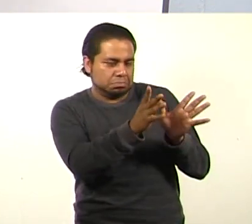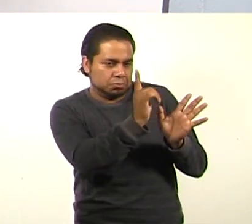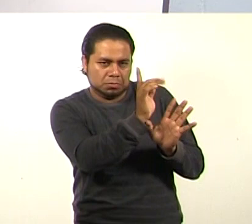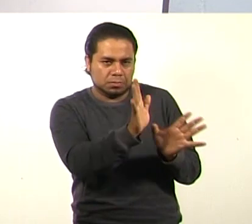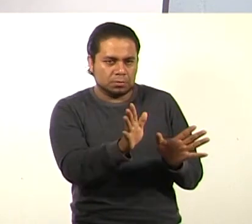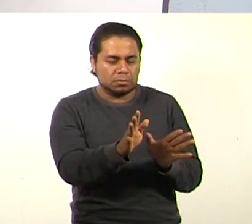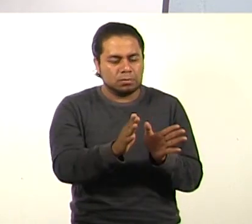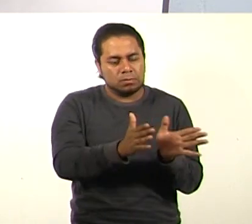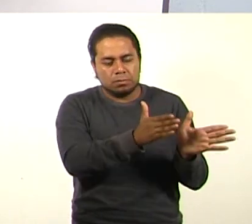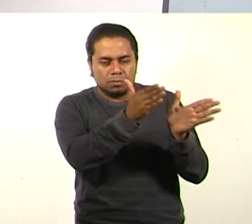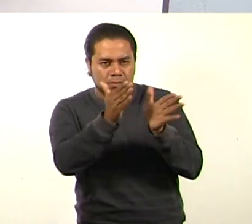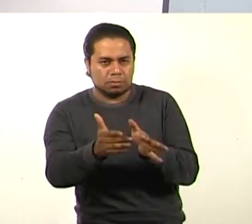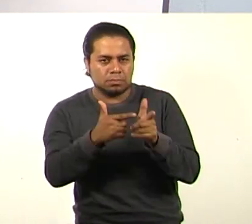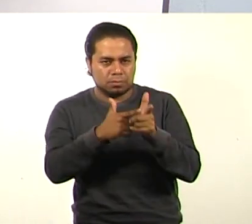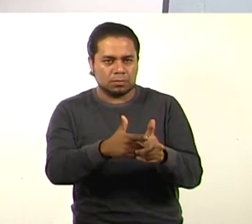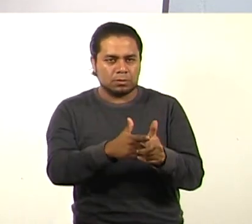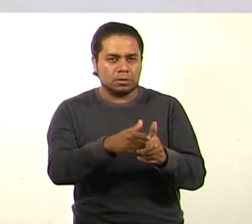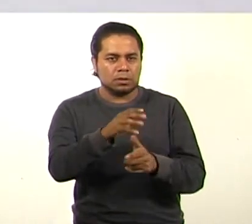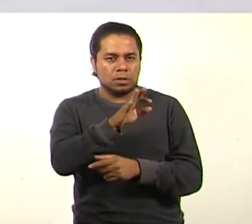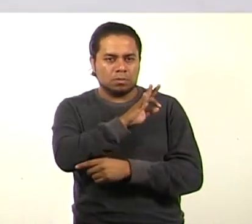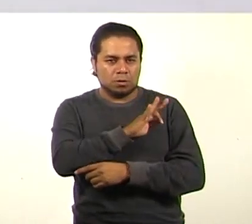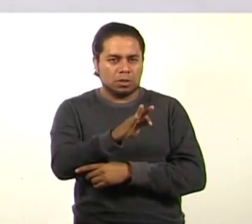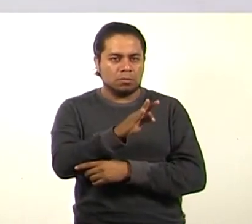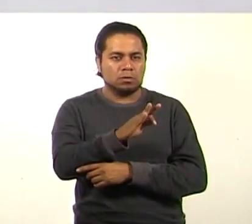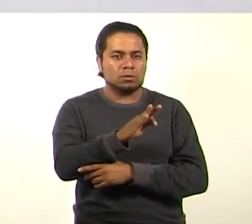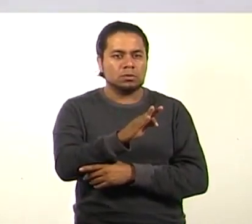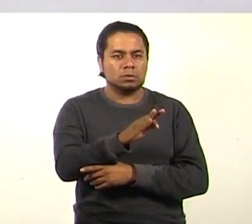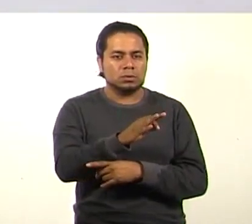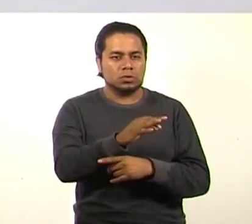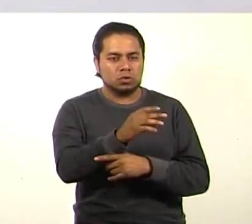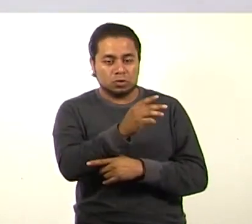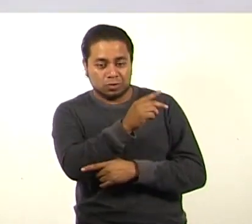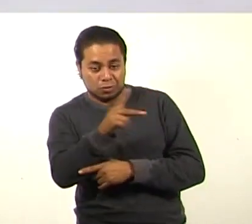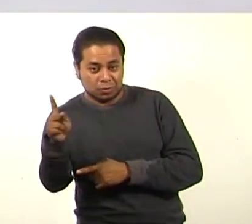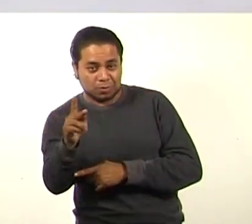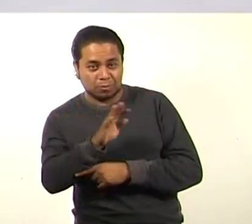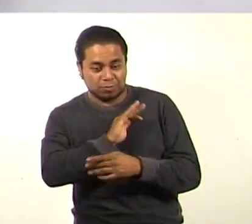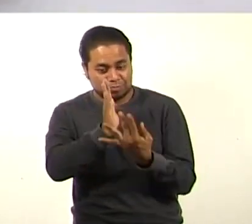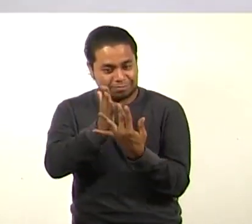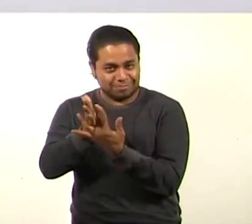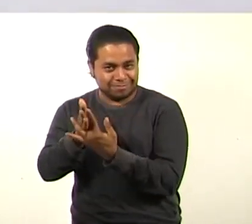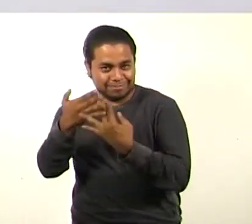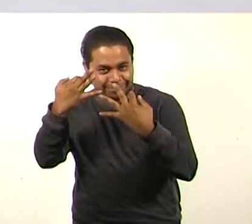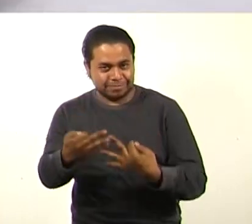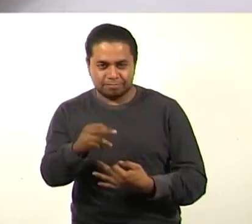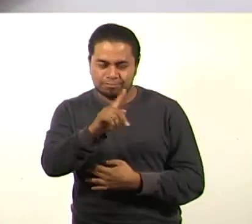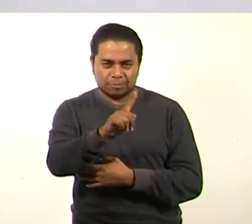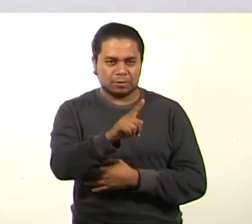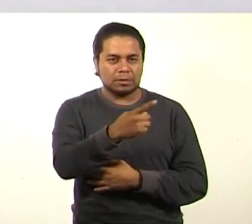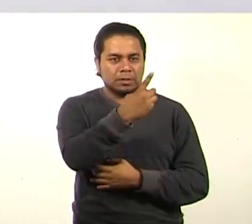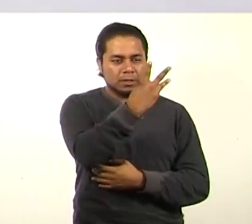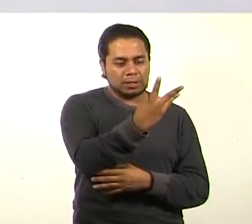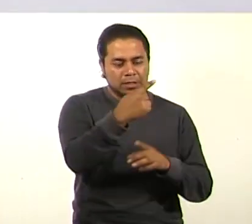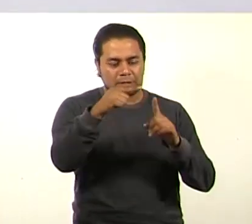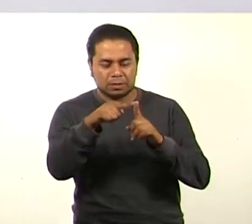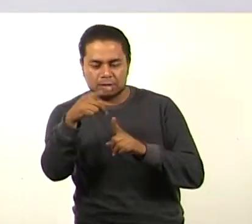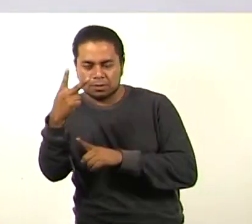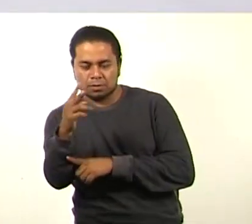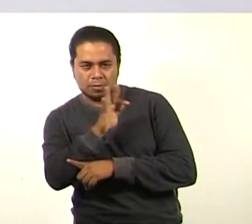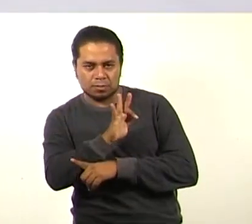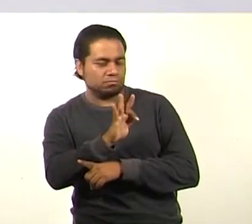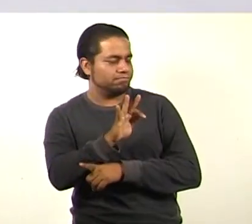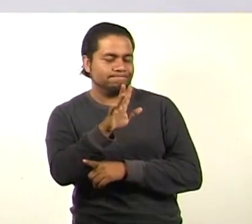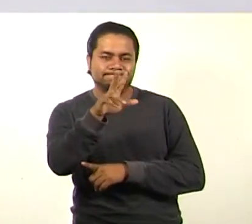seguimos. ¿Podemos dividir entre dos? Sí. ¿Todos los números? No. Entonces 3 entre 2 los podemos dividir?